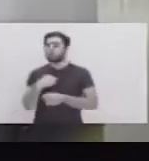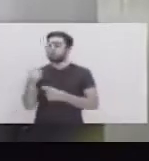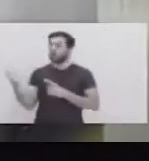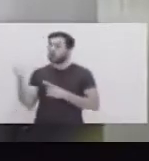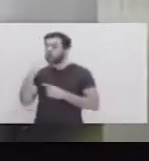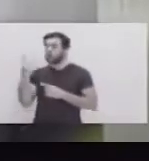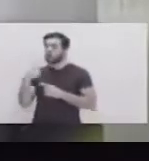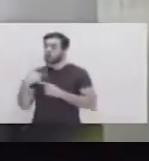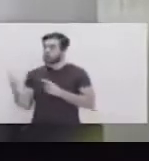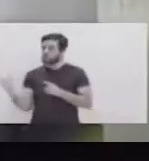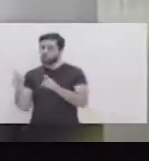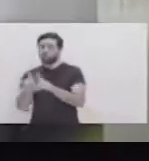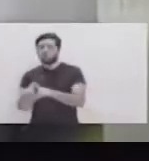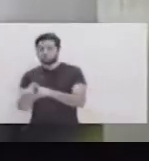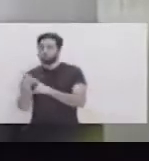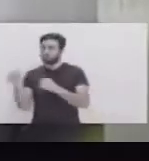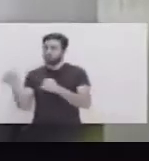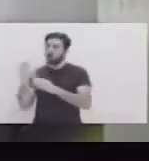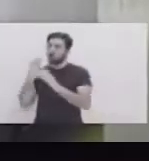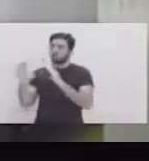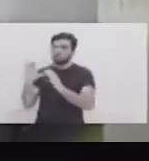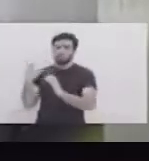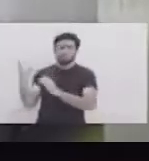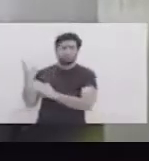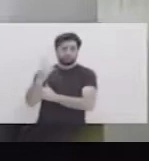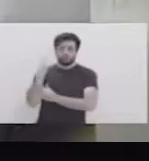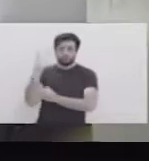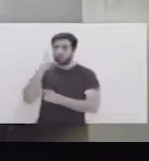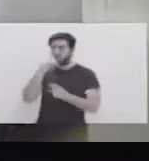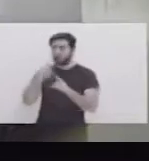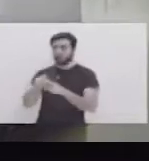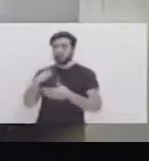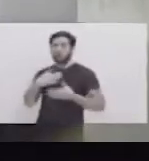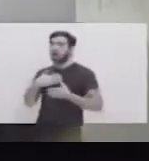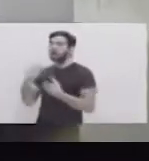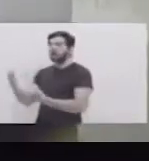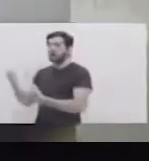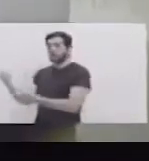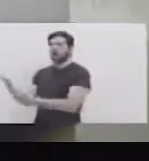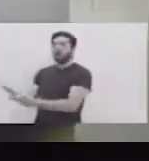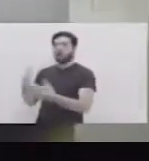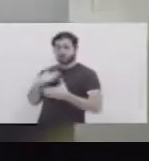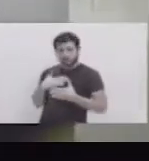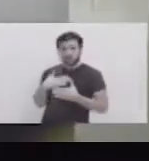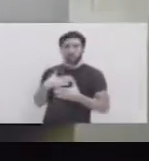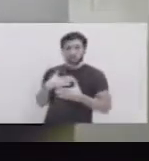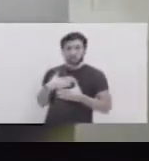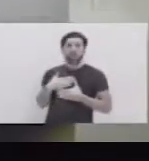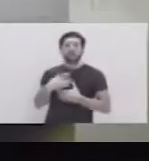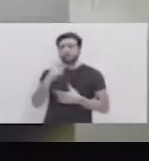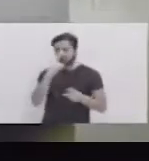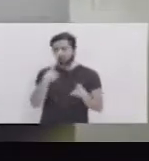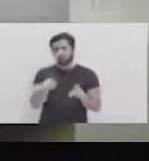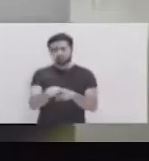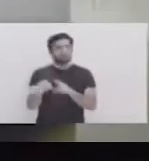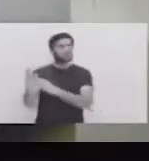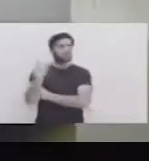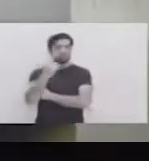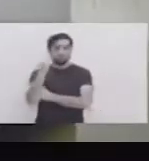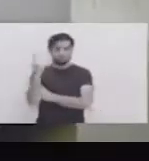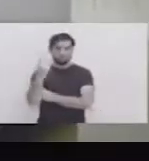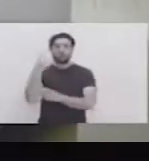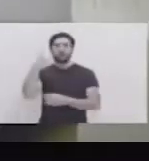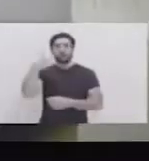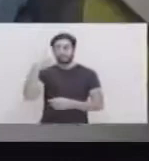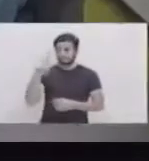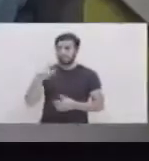mismos, porque lo buscamos por afinidad, entonces la comunicación es vital, ¿verdad? Igual que la confianza, tanto la comunicación como la confianza son